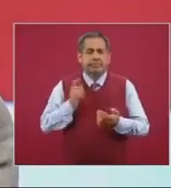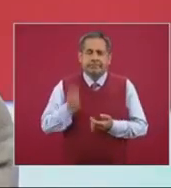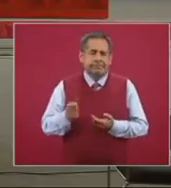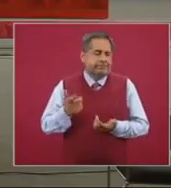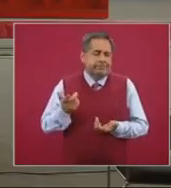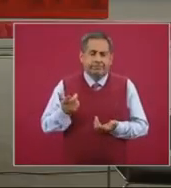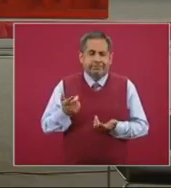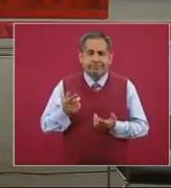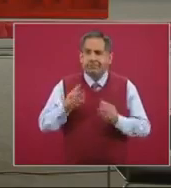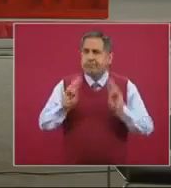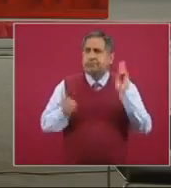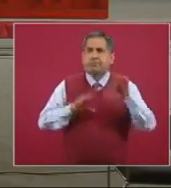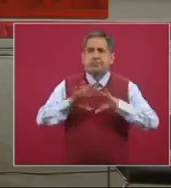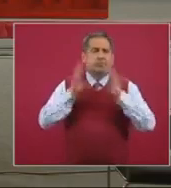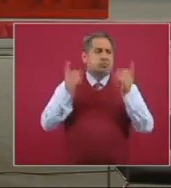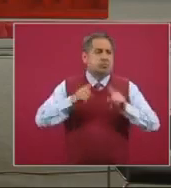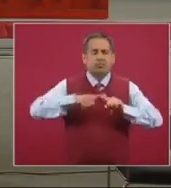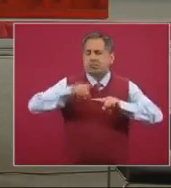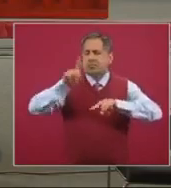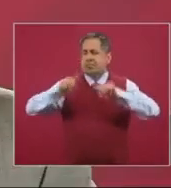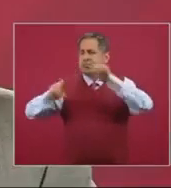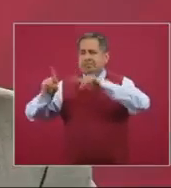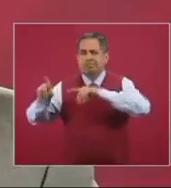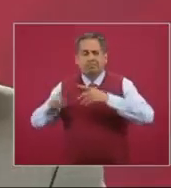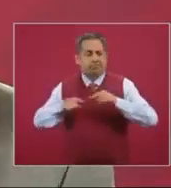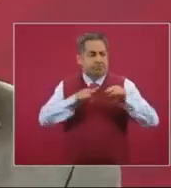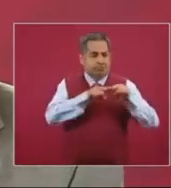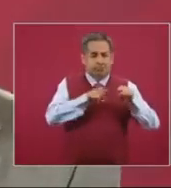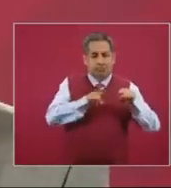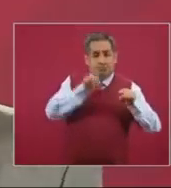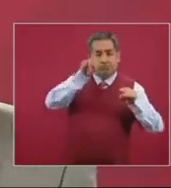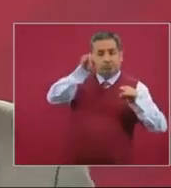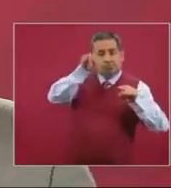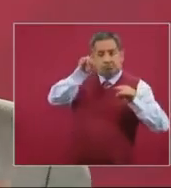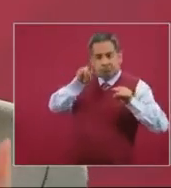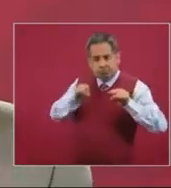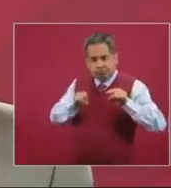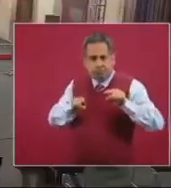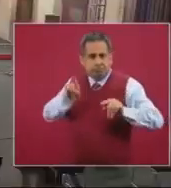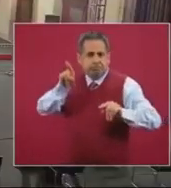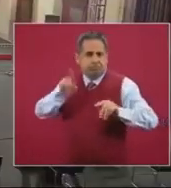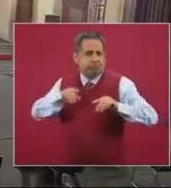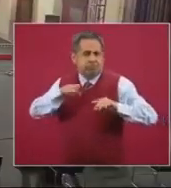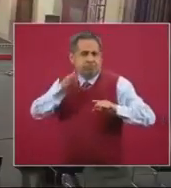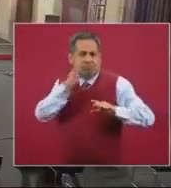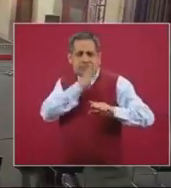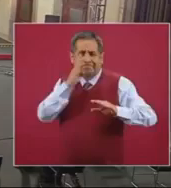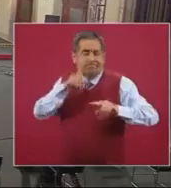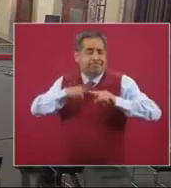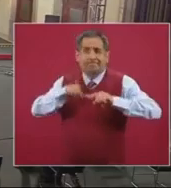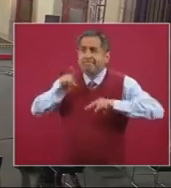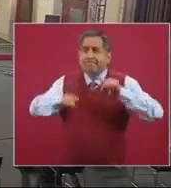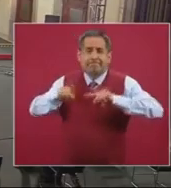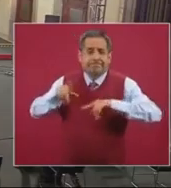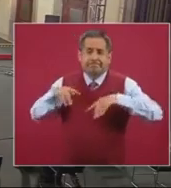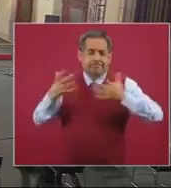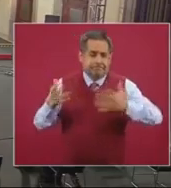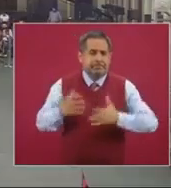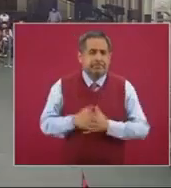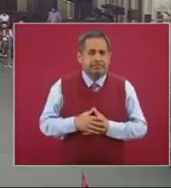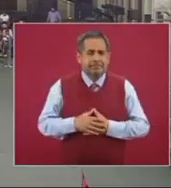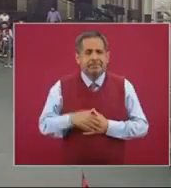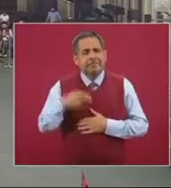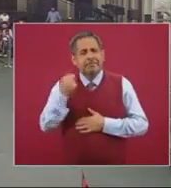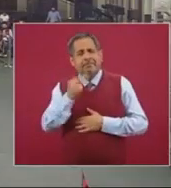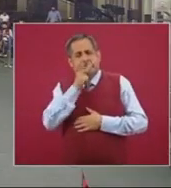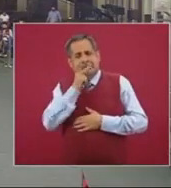diversidad de presentación de las curvas epidémicas. Retomaremos sobre lo que es una curva epidémica para la persona que